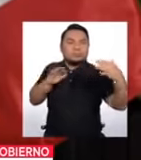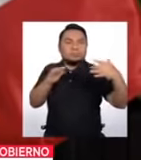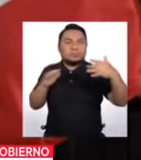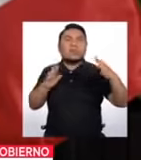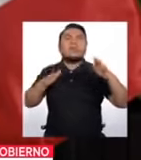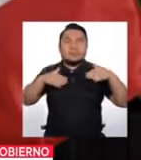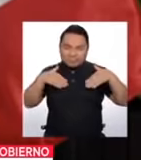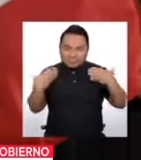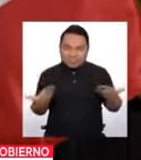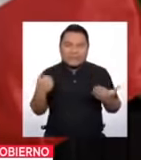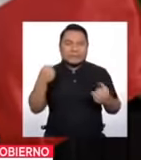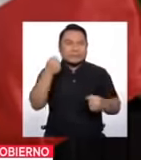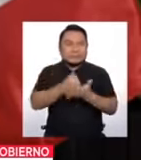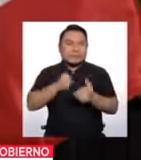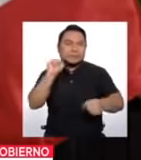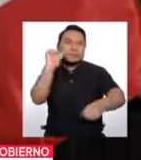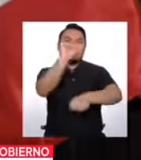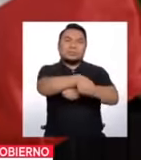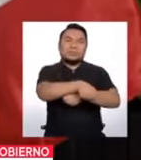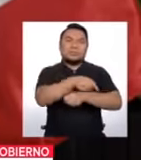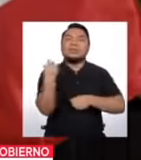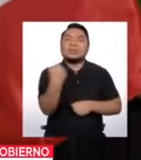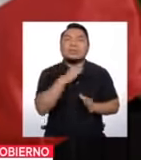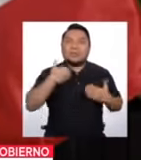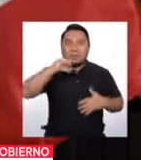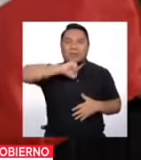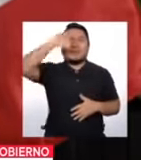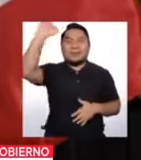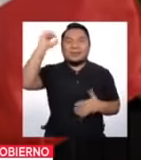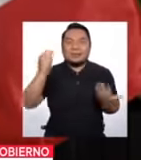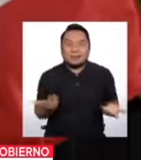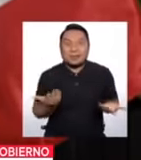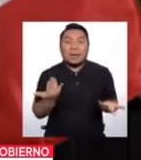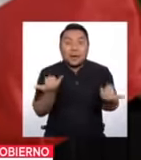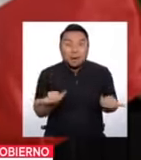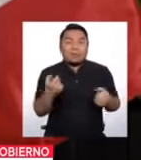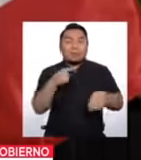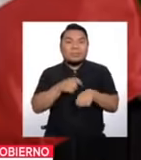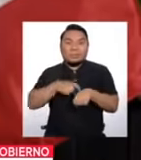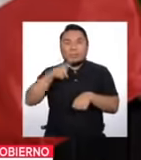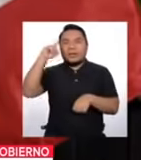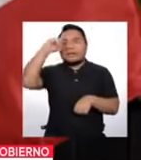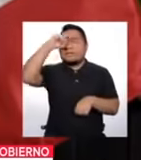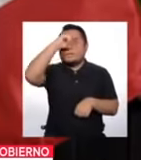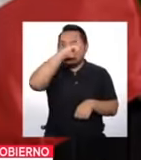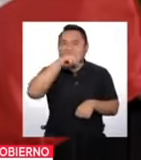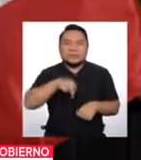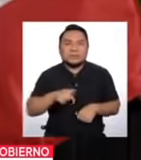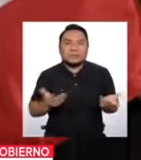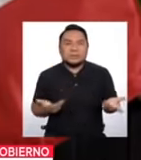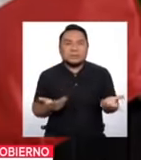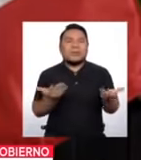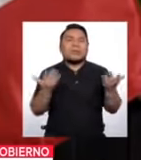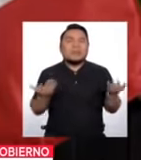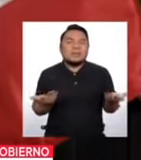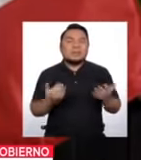enfrentar y salir airosos de momentos complejos, difíciles,